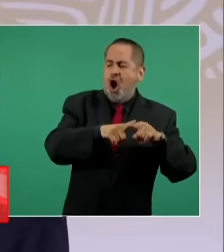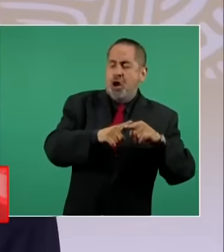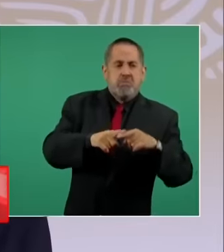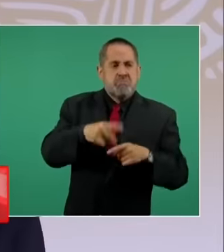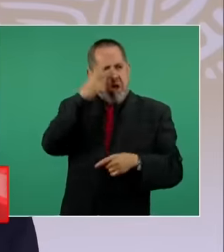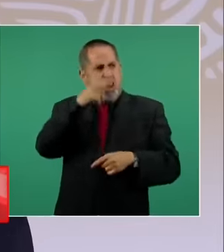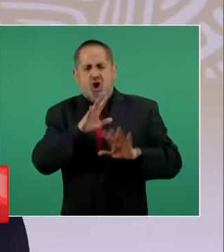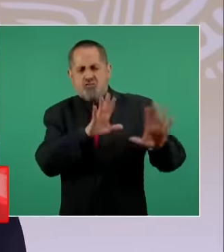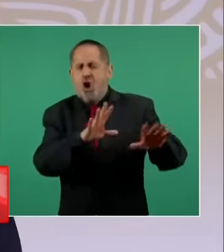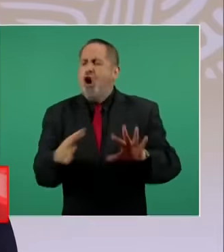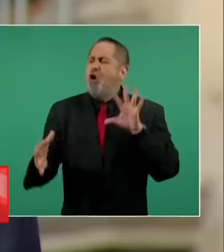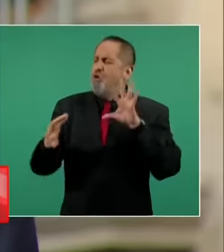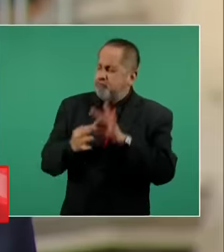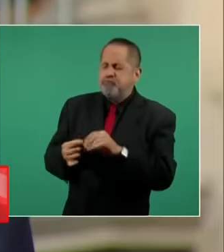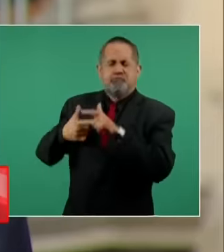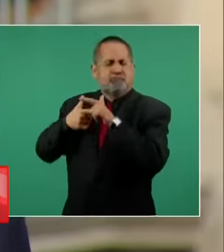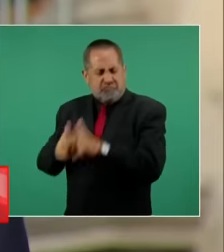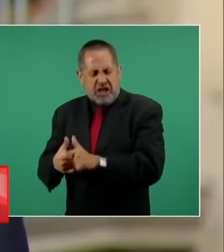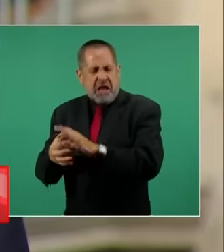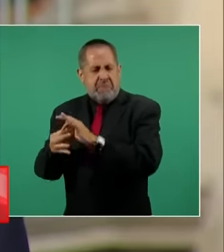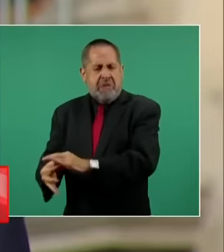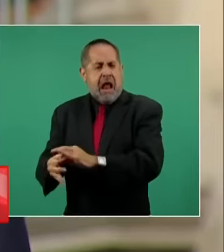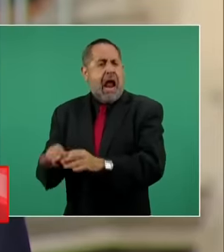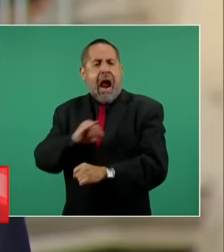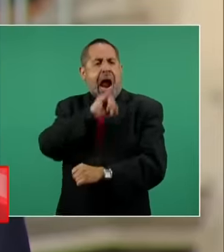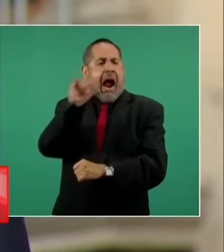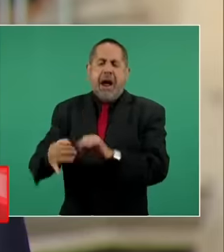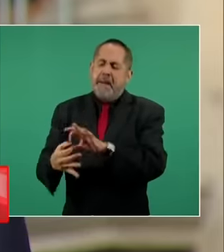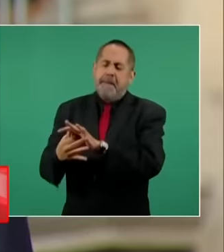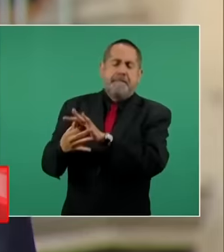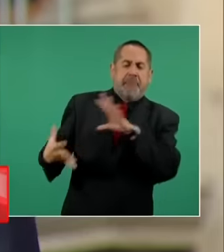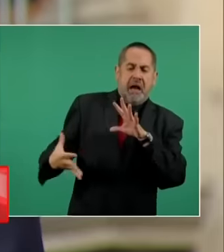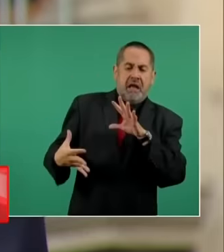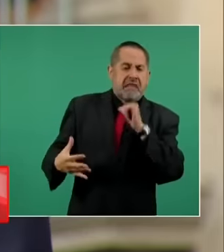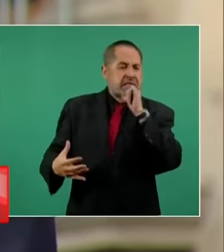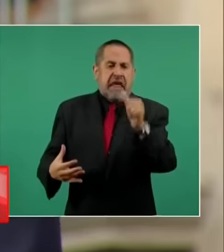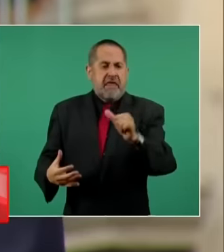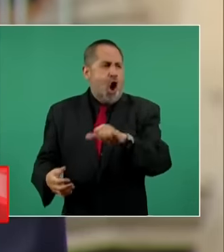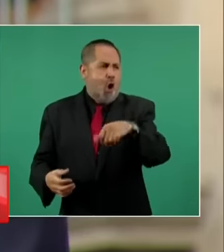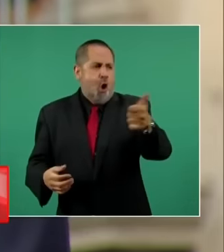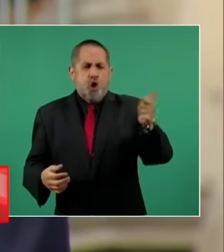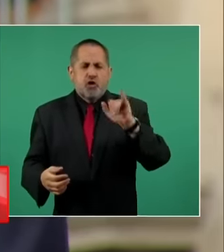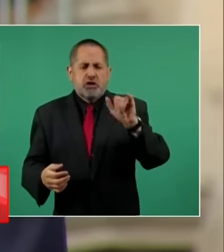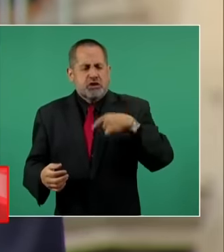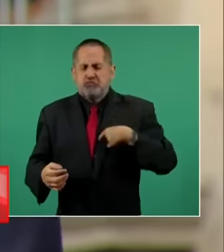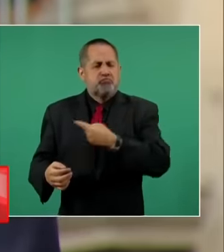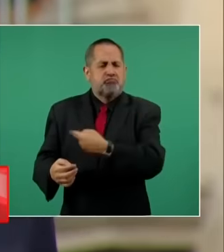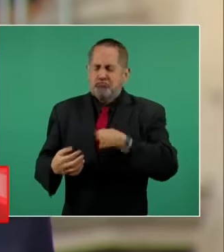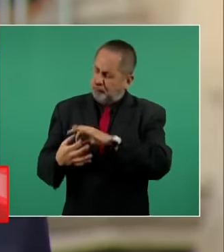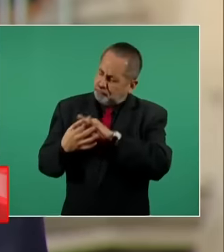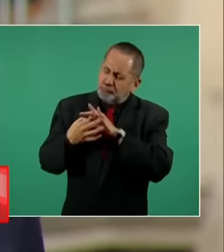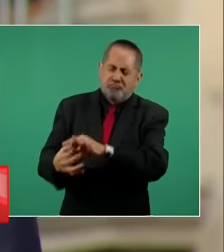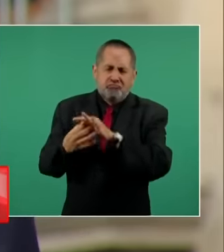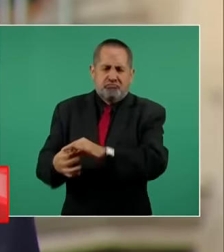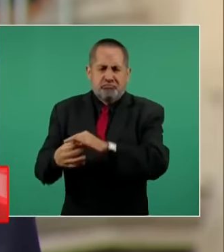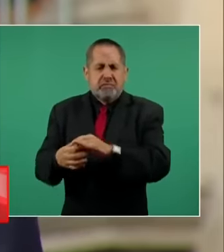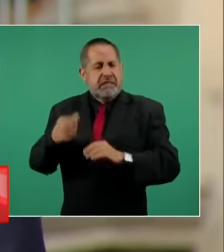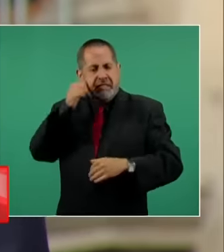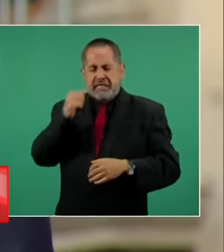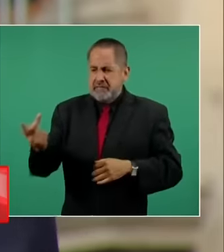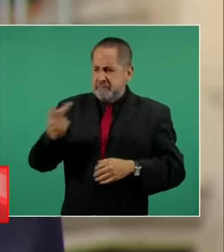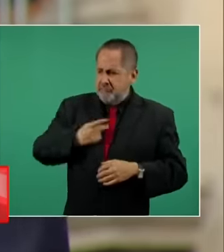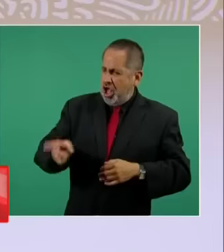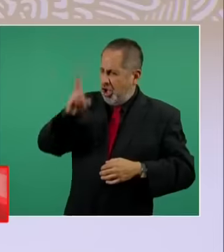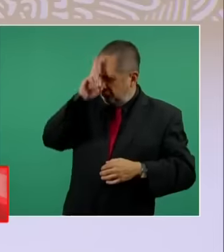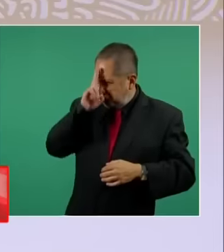años, jamás se ha quebrado lo que la historia unió indisolublemente. Nuestros dos países han honrado sus